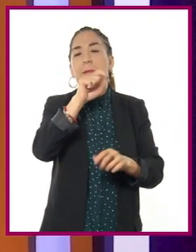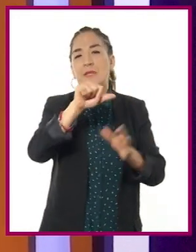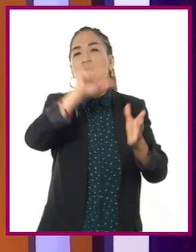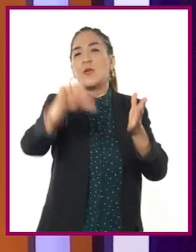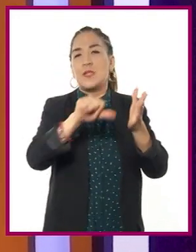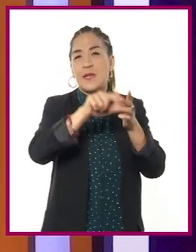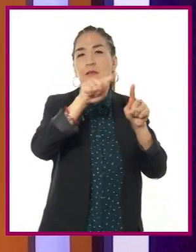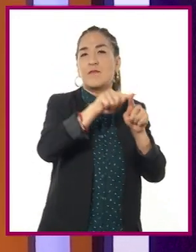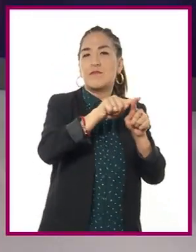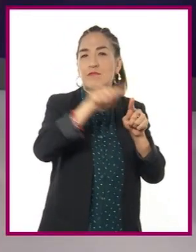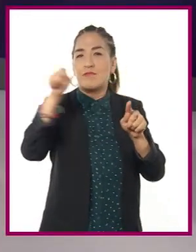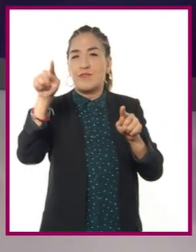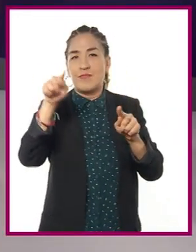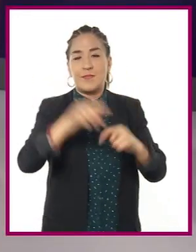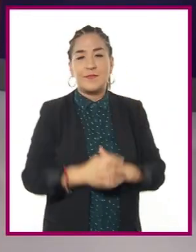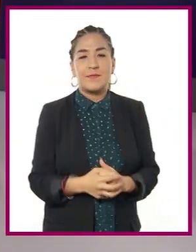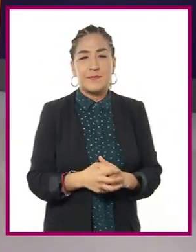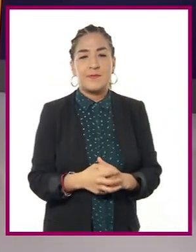centro.